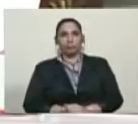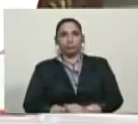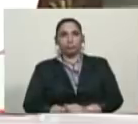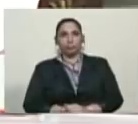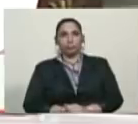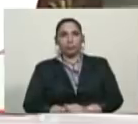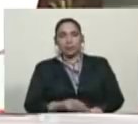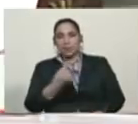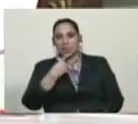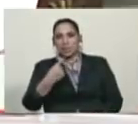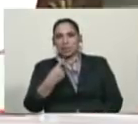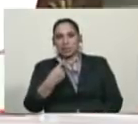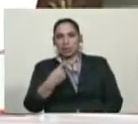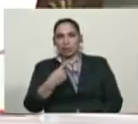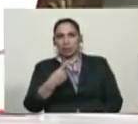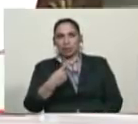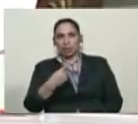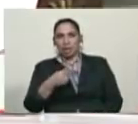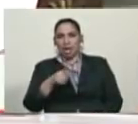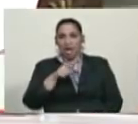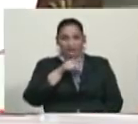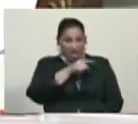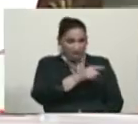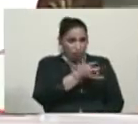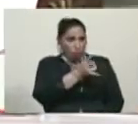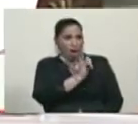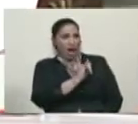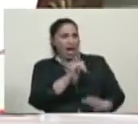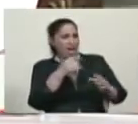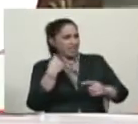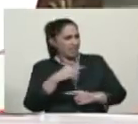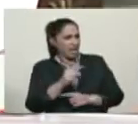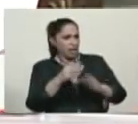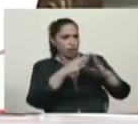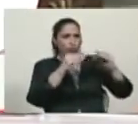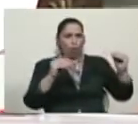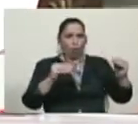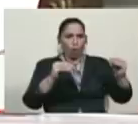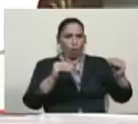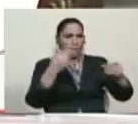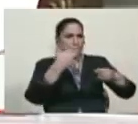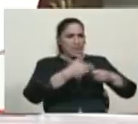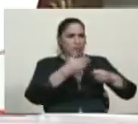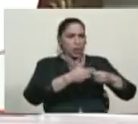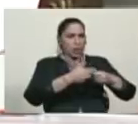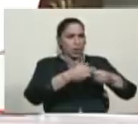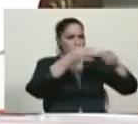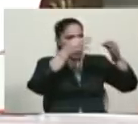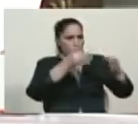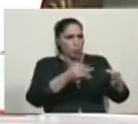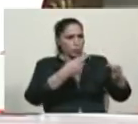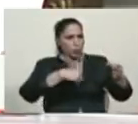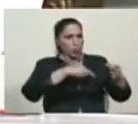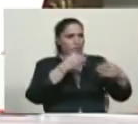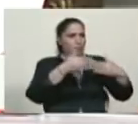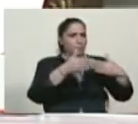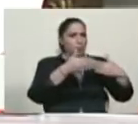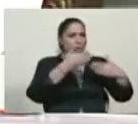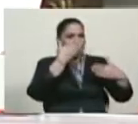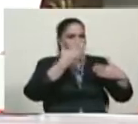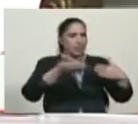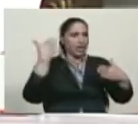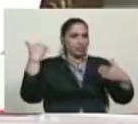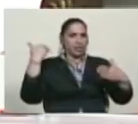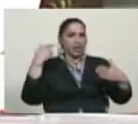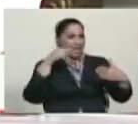dice tron ellos tienen todo ese petróleo y están justo justo en nuestra puerta trasera que es la visión